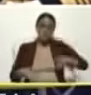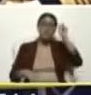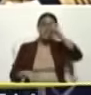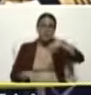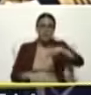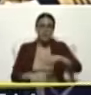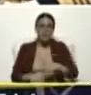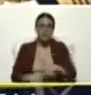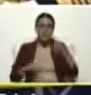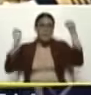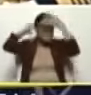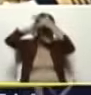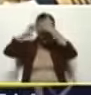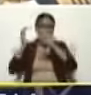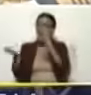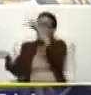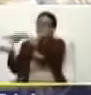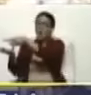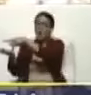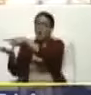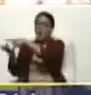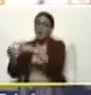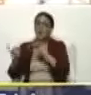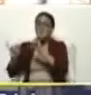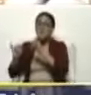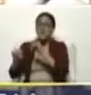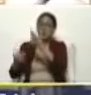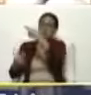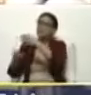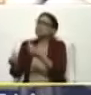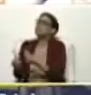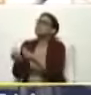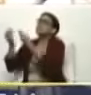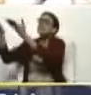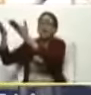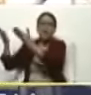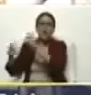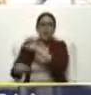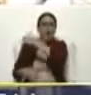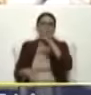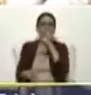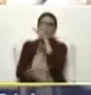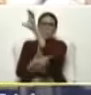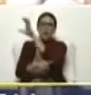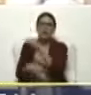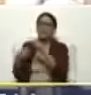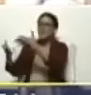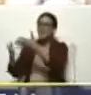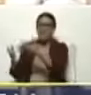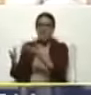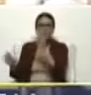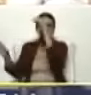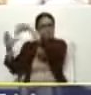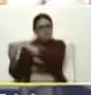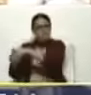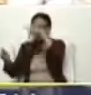Milei llegó entregando el territorio del Atlántico Sur de Argentina para una base militar del Comando